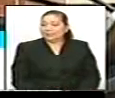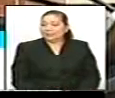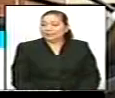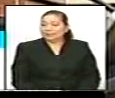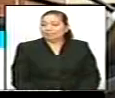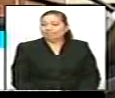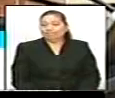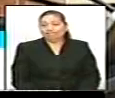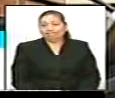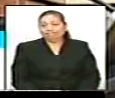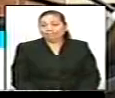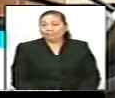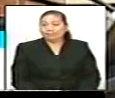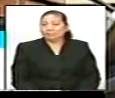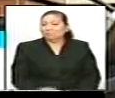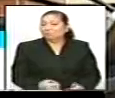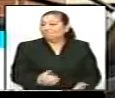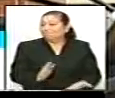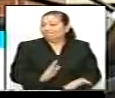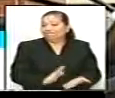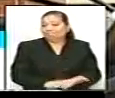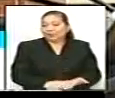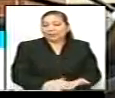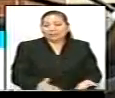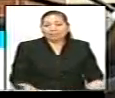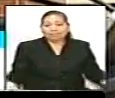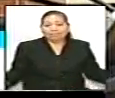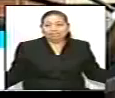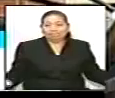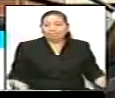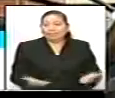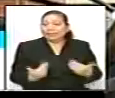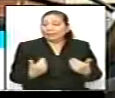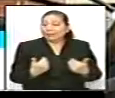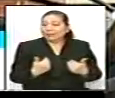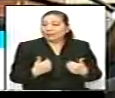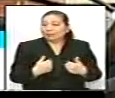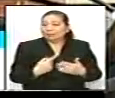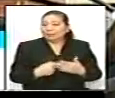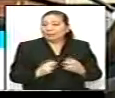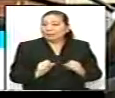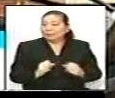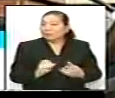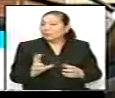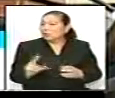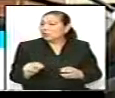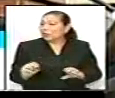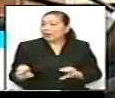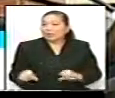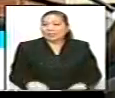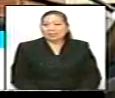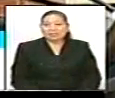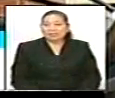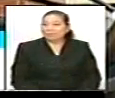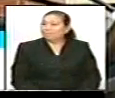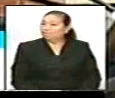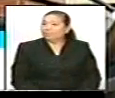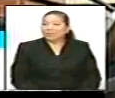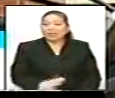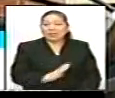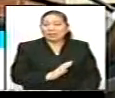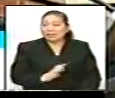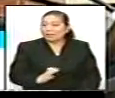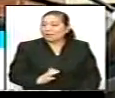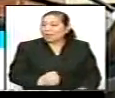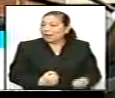Y entonces, de lo bueno a lo malo. O sea, lo bueno es que tenemos la intención, lo hicimos. Lo malo es que no estuvo el Estado de